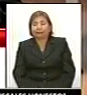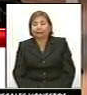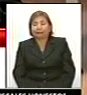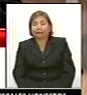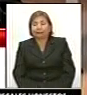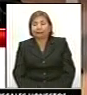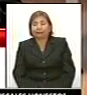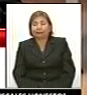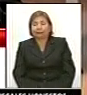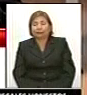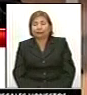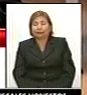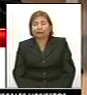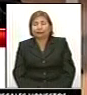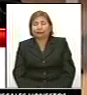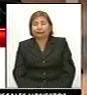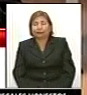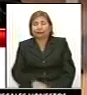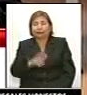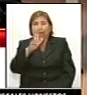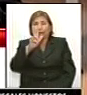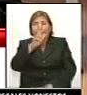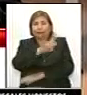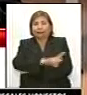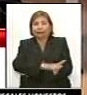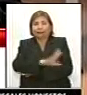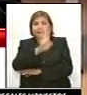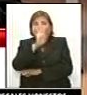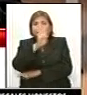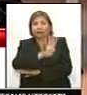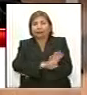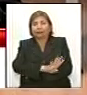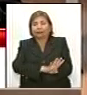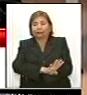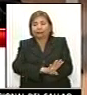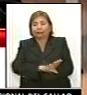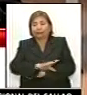a las, no sé, 3 de la tarde, 4 de la tarde, era